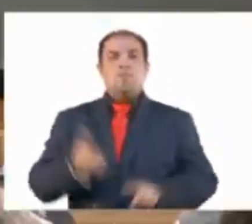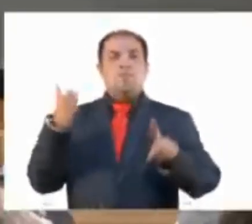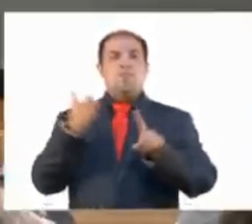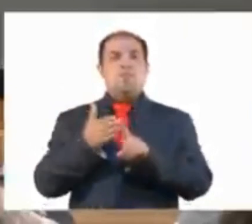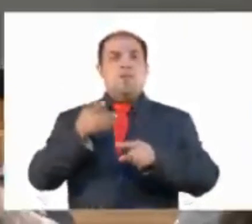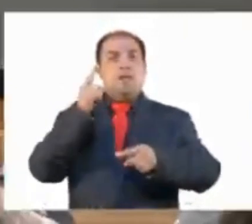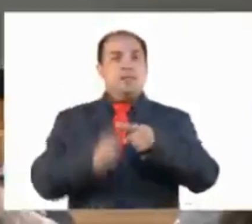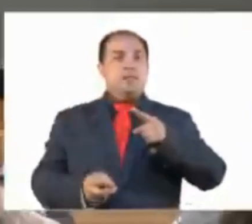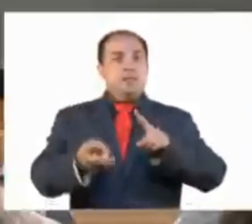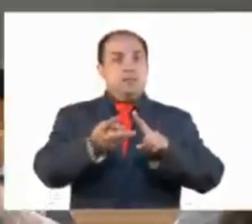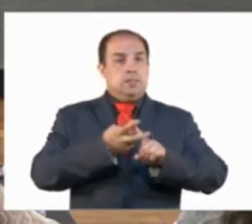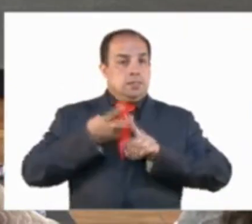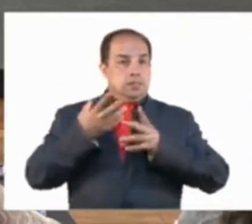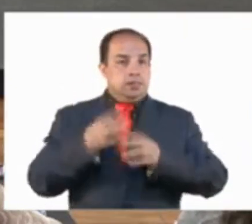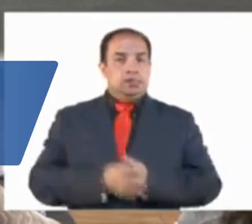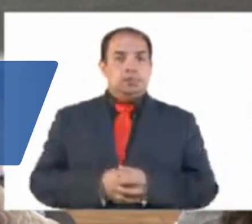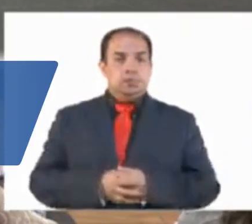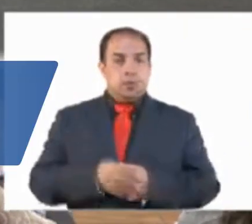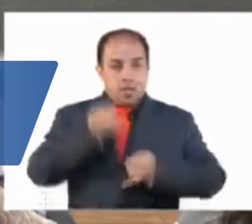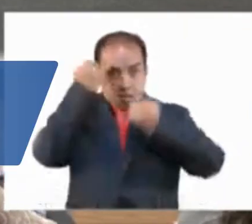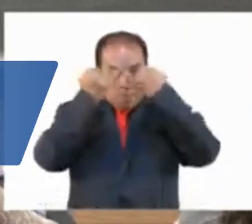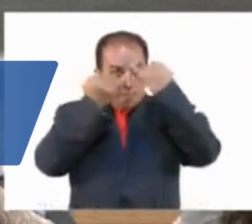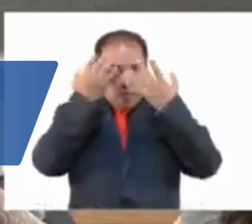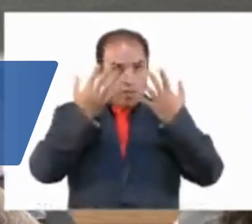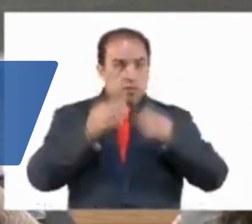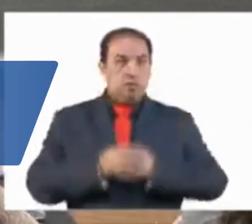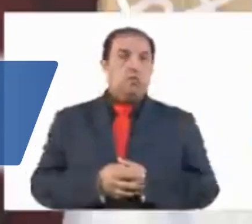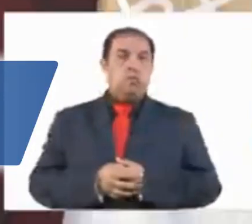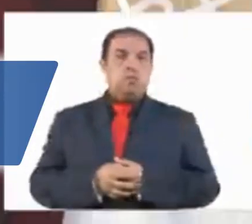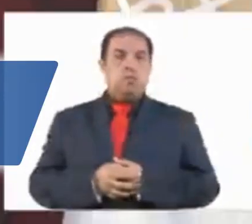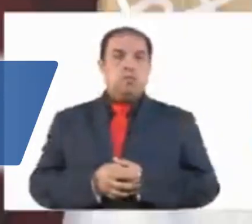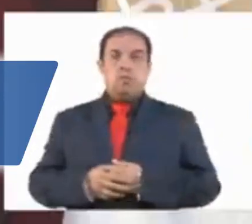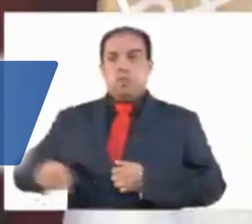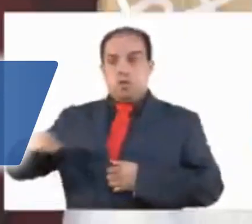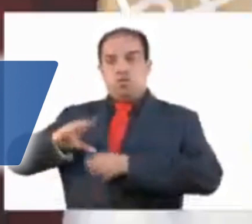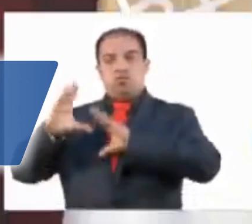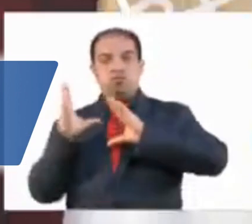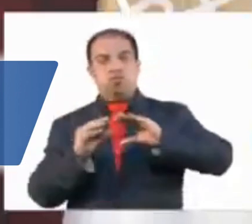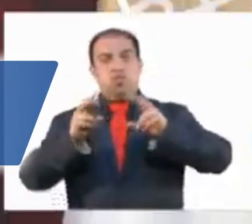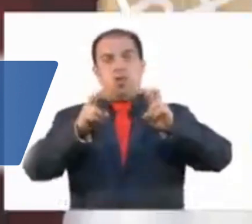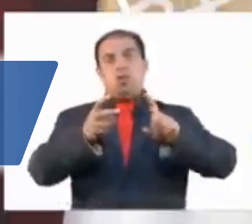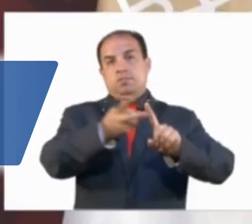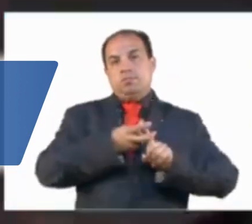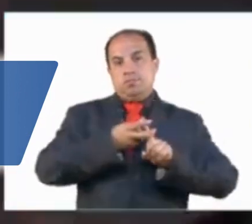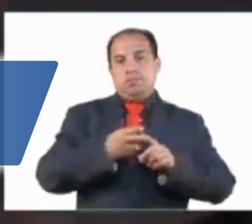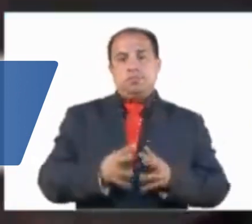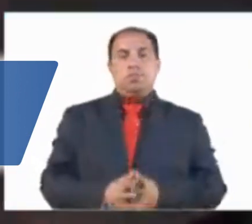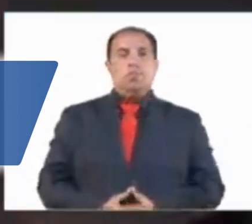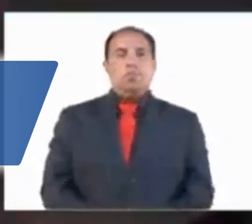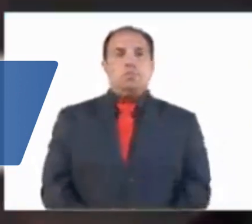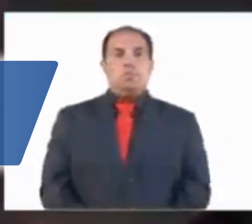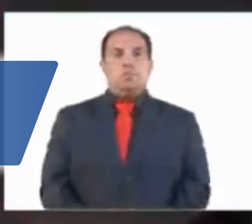antisecuestro imagínense no más doctora este dando capacitación sobre el secuestro y